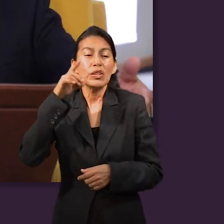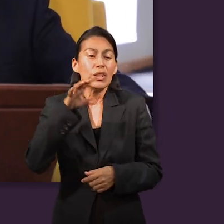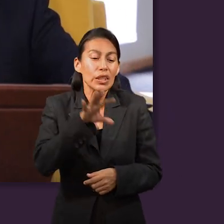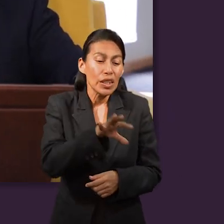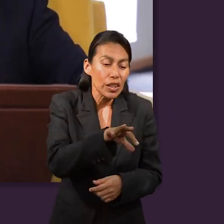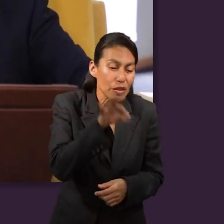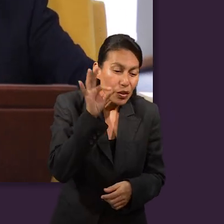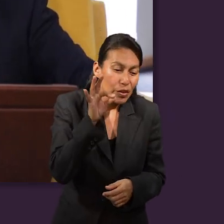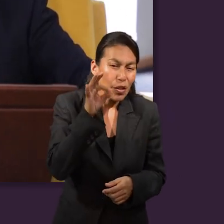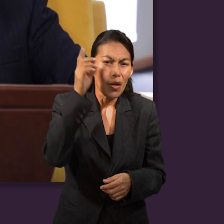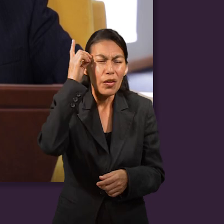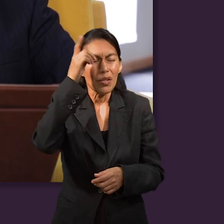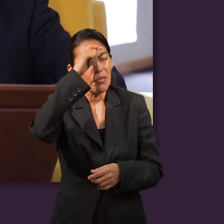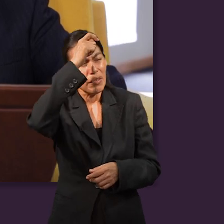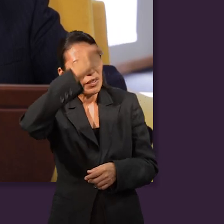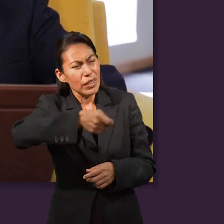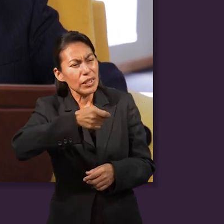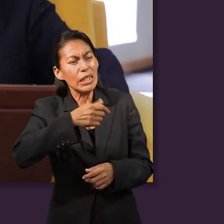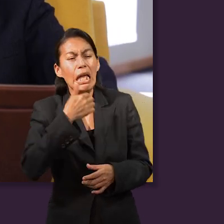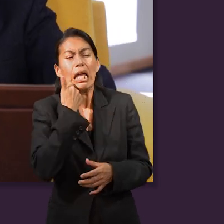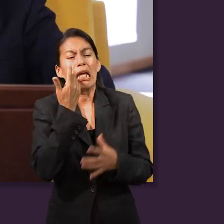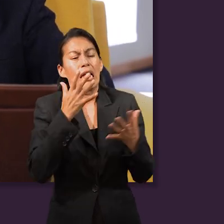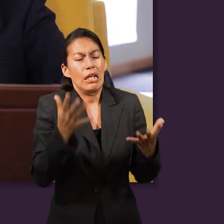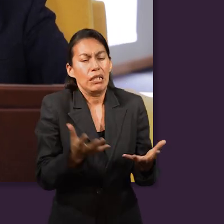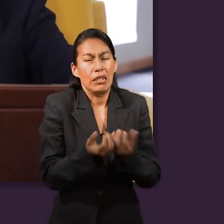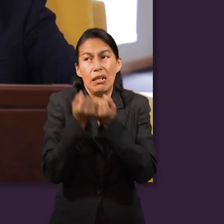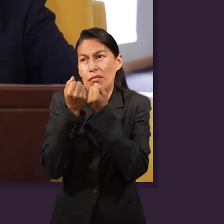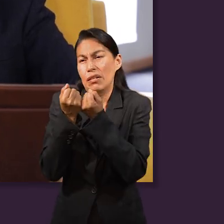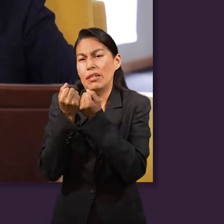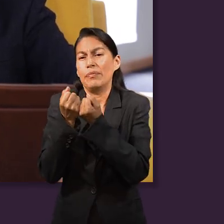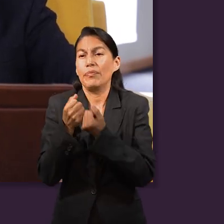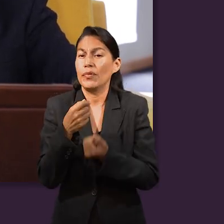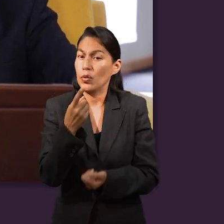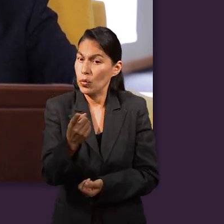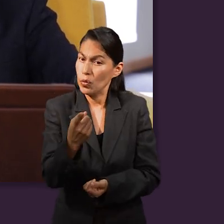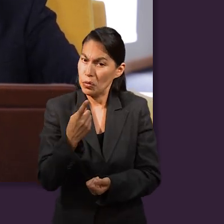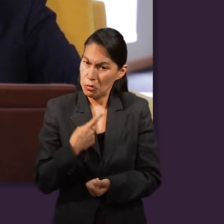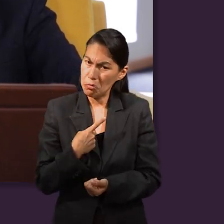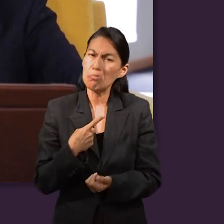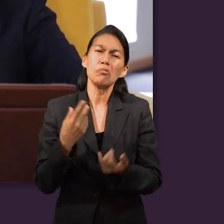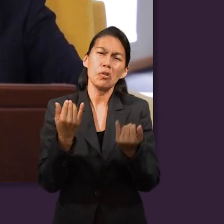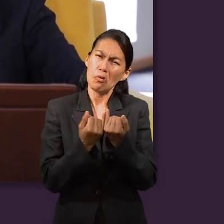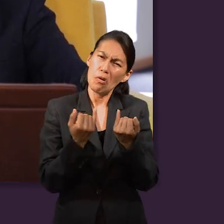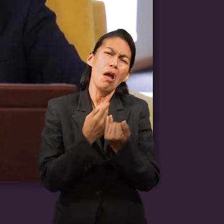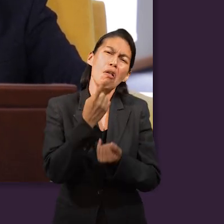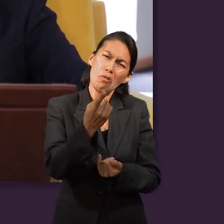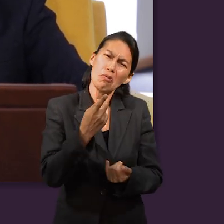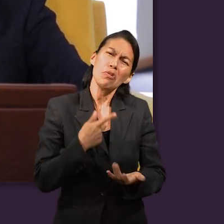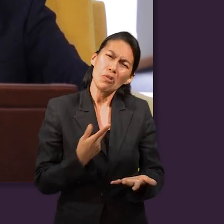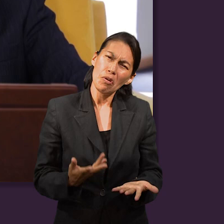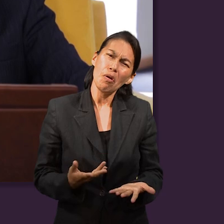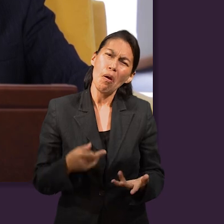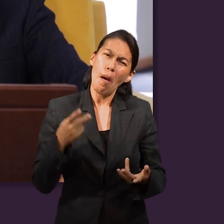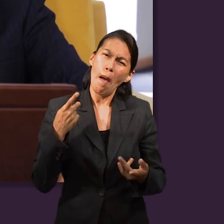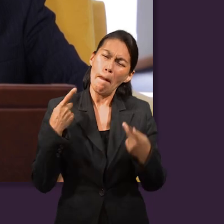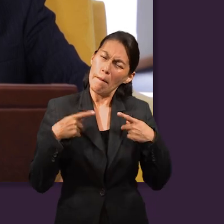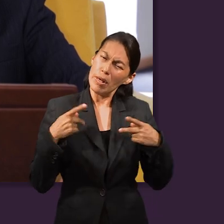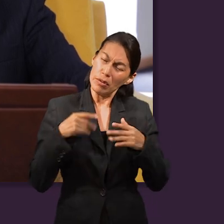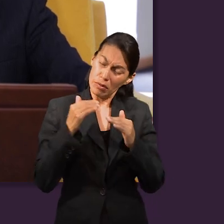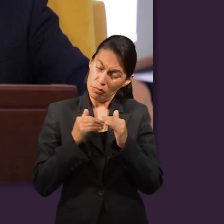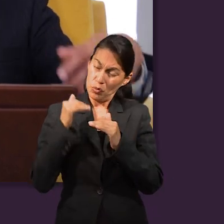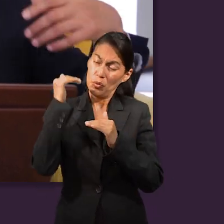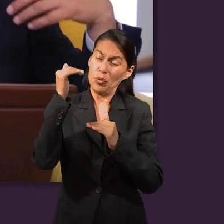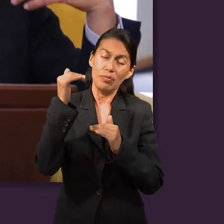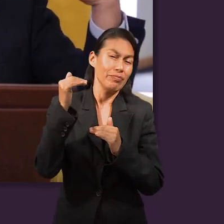quiere salvar son personas a las cuales dios eligió son personas a las cuales quiere darles bendiciones son como tú son como yo